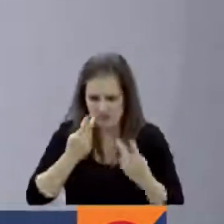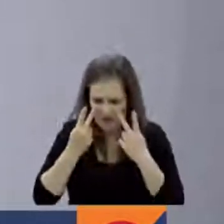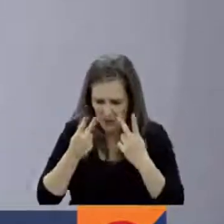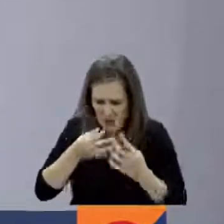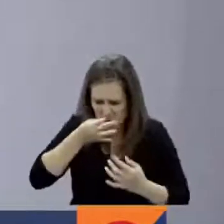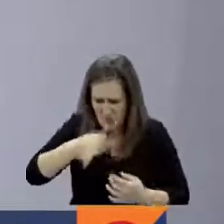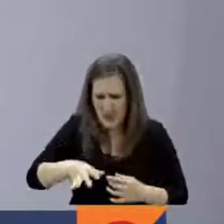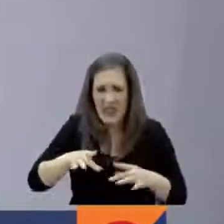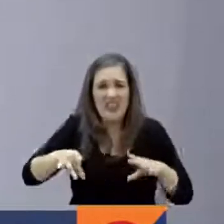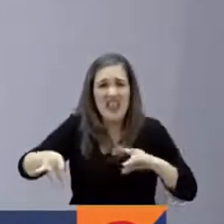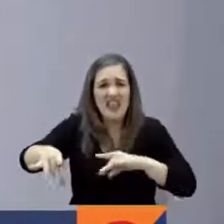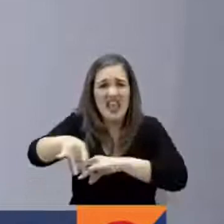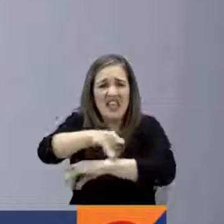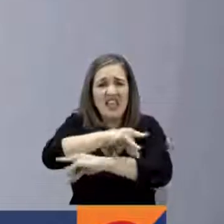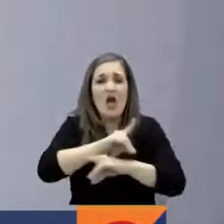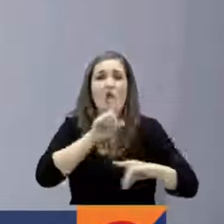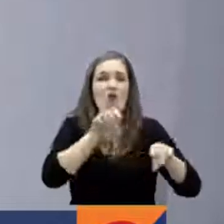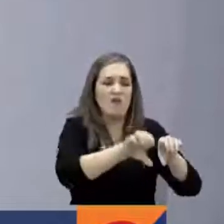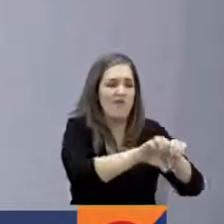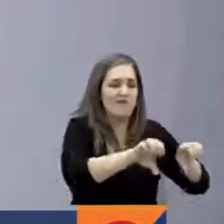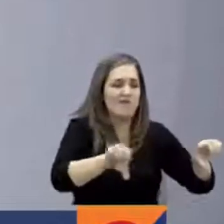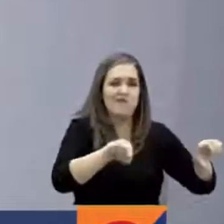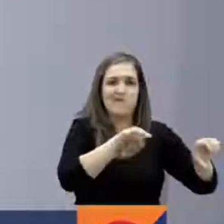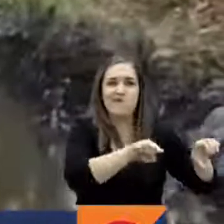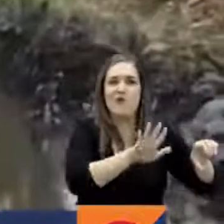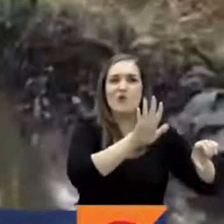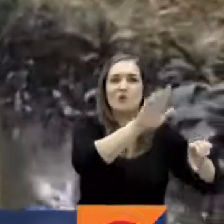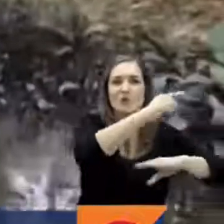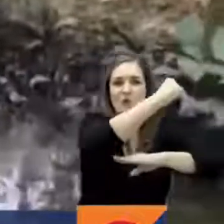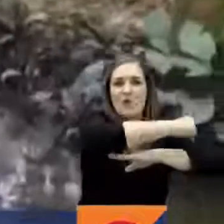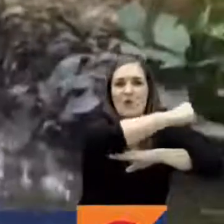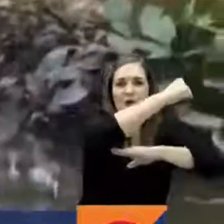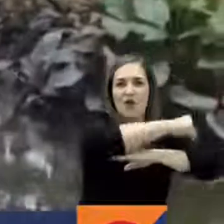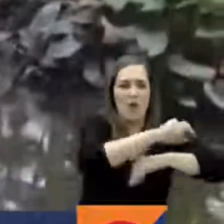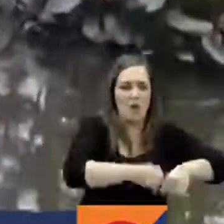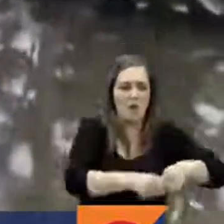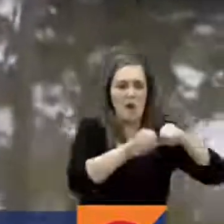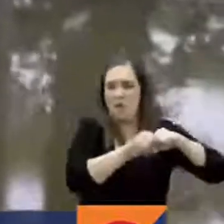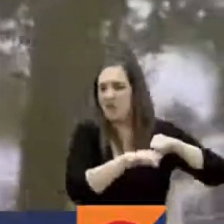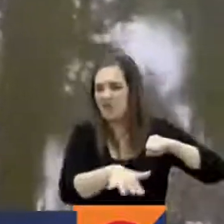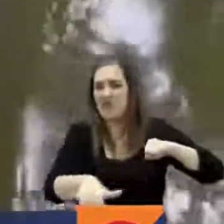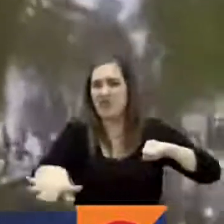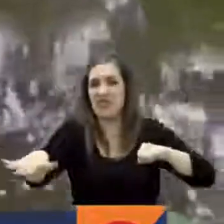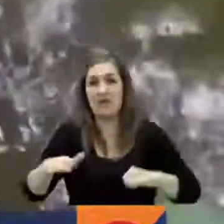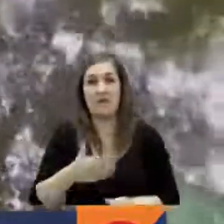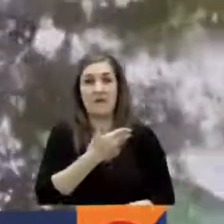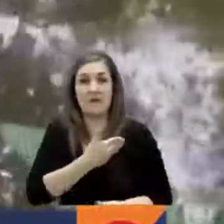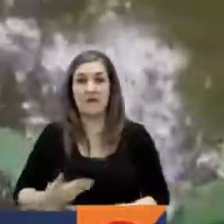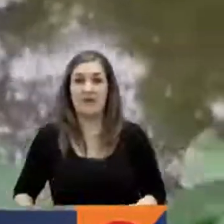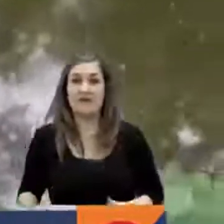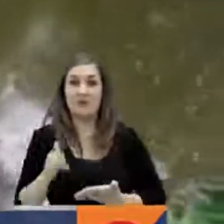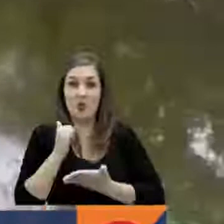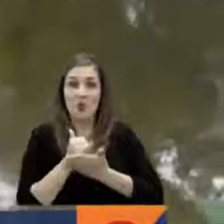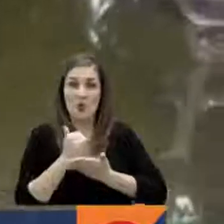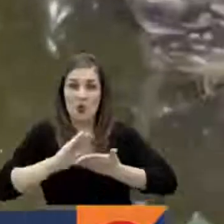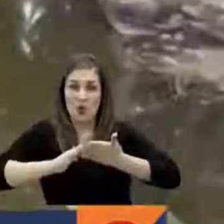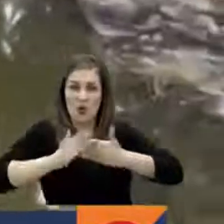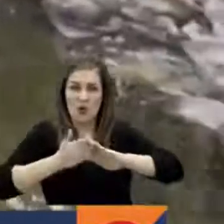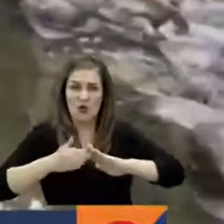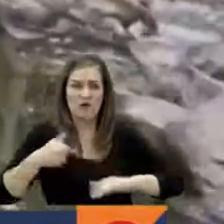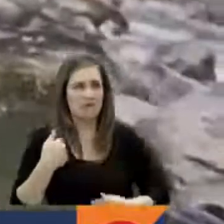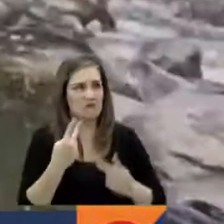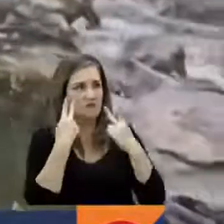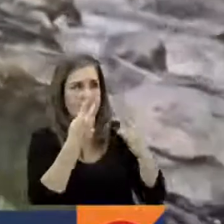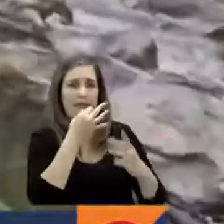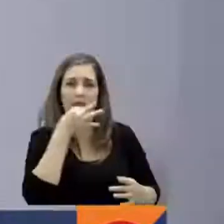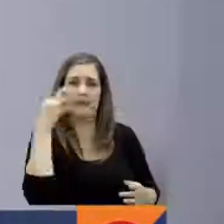una mancha de crudo ocasionada por un atentado al oleoducto Caño Limón Coveñas. Daniel Navarro, presidente de la Junta de Acción Comunal de la vereda Caño Claro, dio a